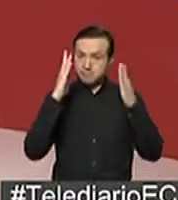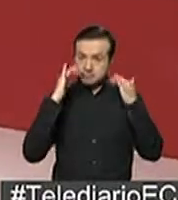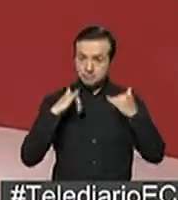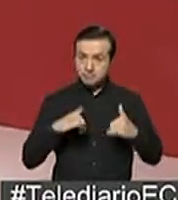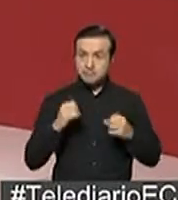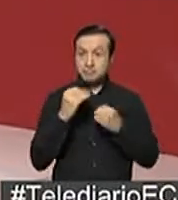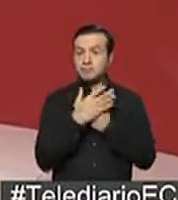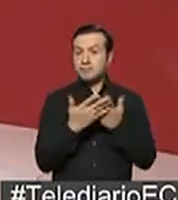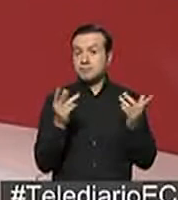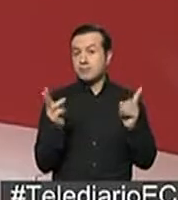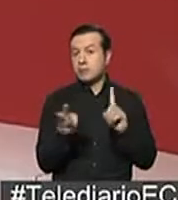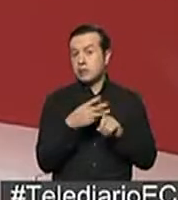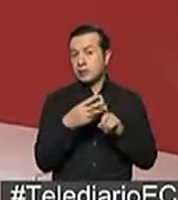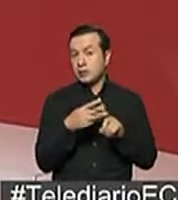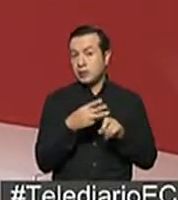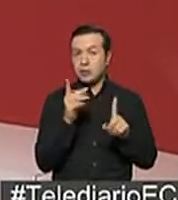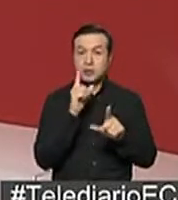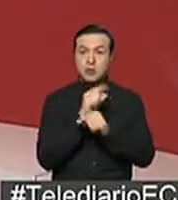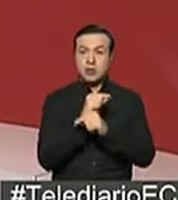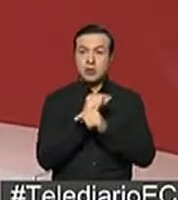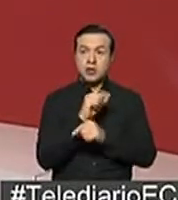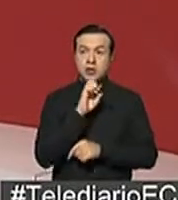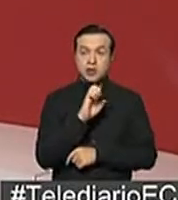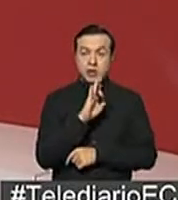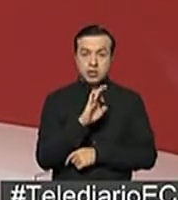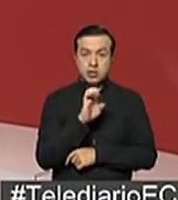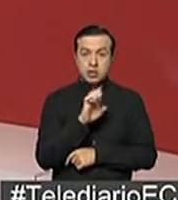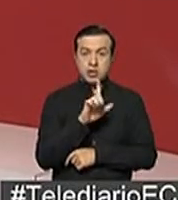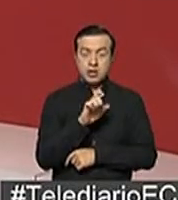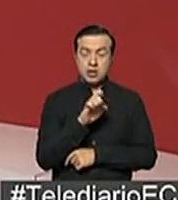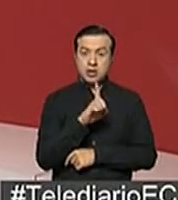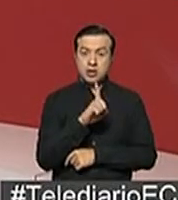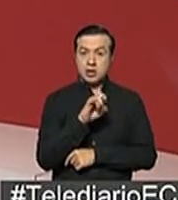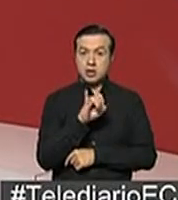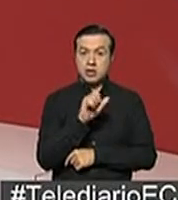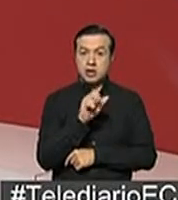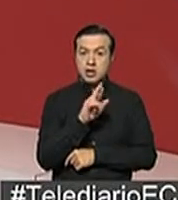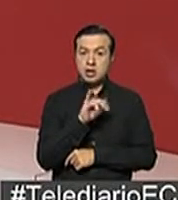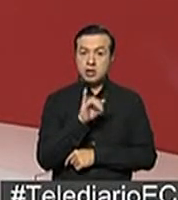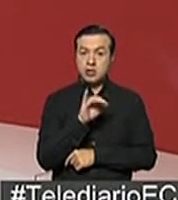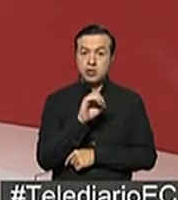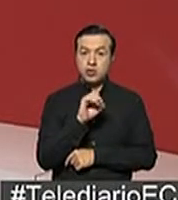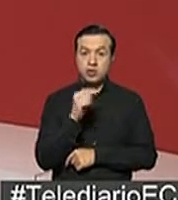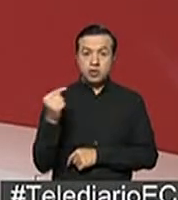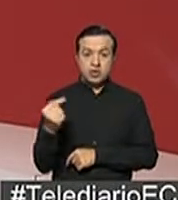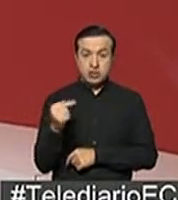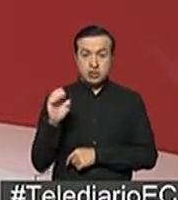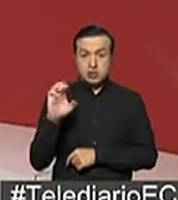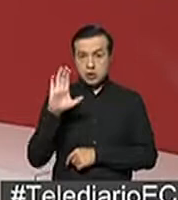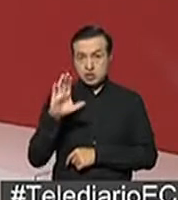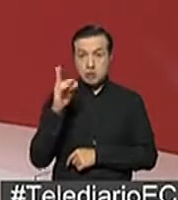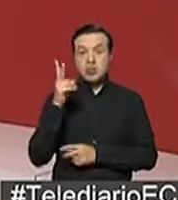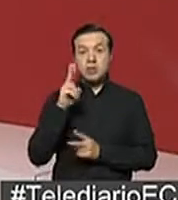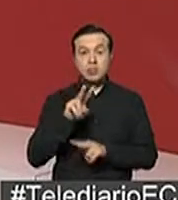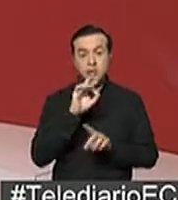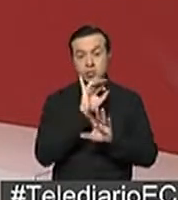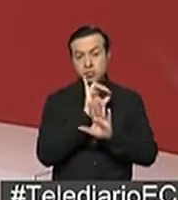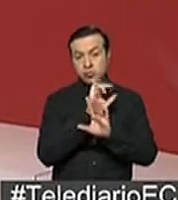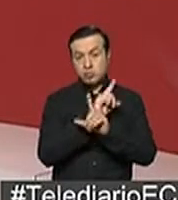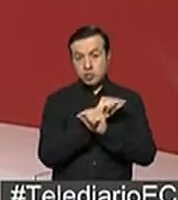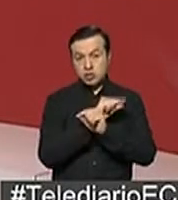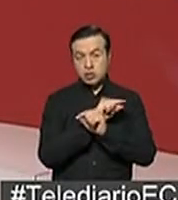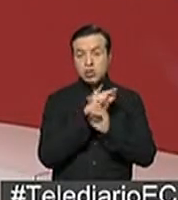informado a través de nuestros canales digitales. Nos puede seguir a través de nuestra cuenta de Facebook como telediario-EC, también a través de Twitter